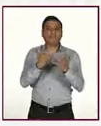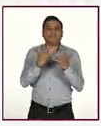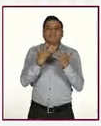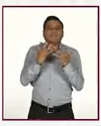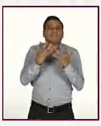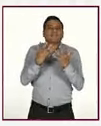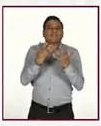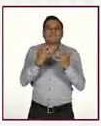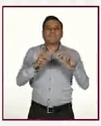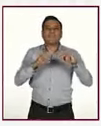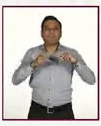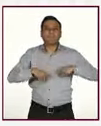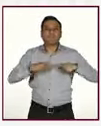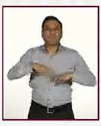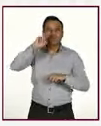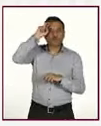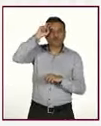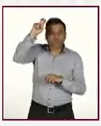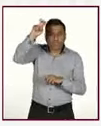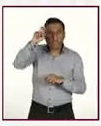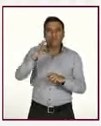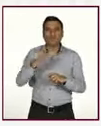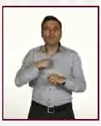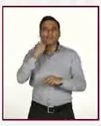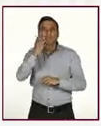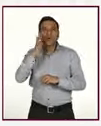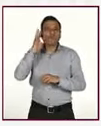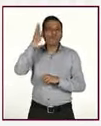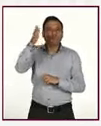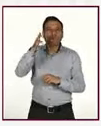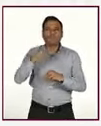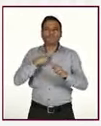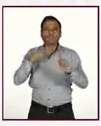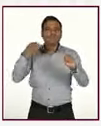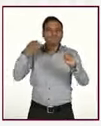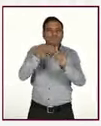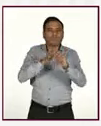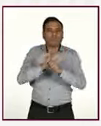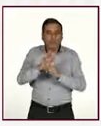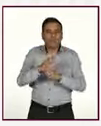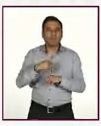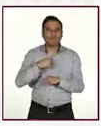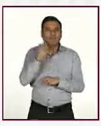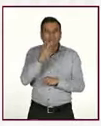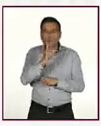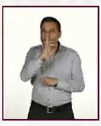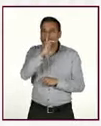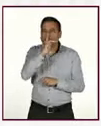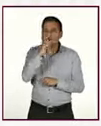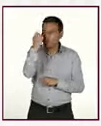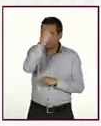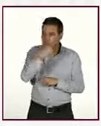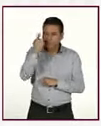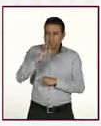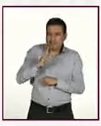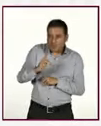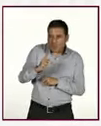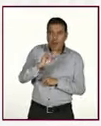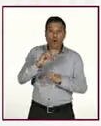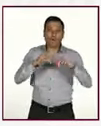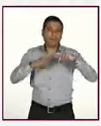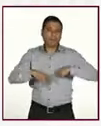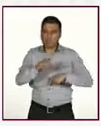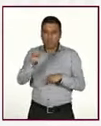estas esperanzas, estos sueños, qué es lo que quiero llegar a ser de grande, me quiero ver como mi papá o me quiero ver como tal persona,